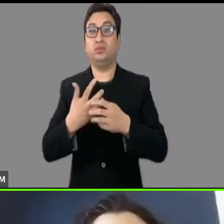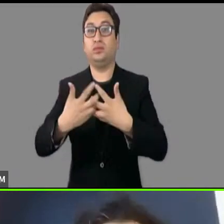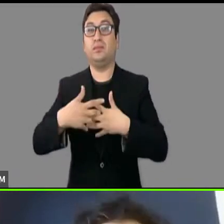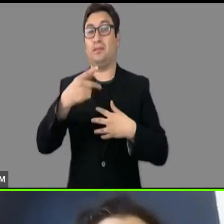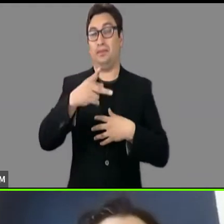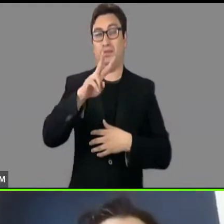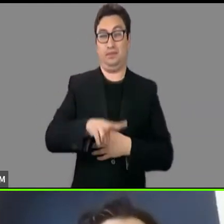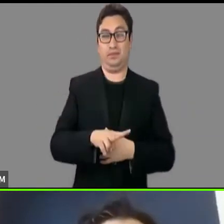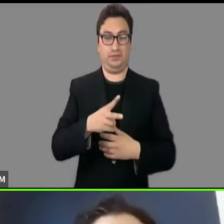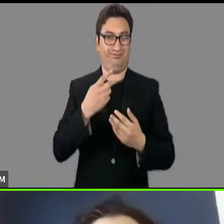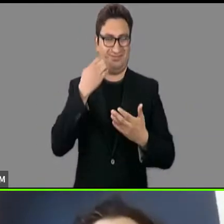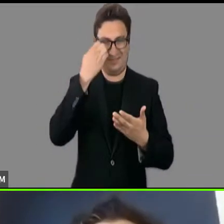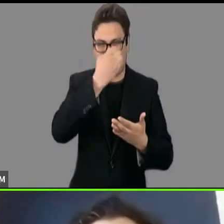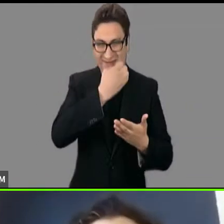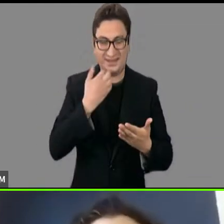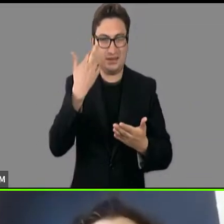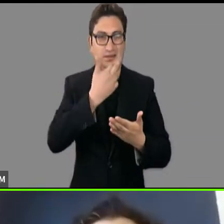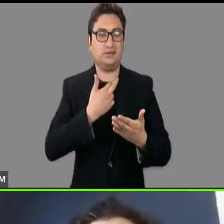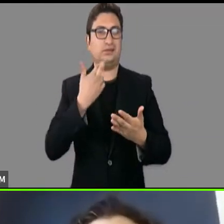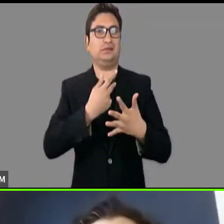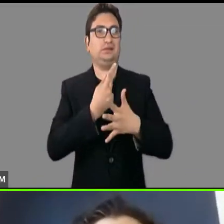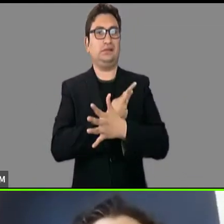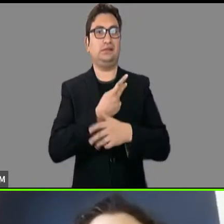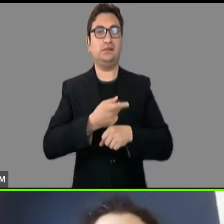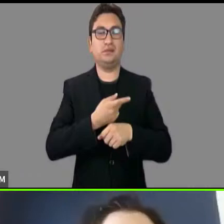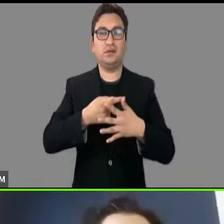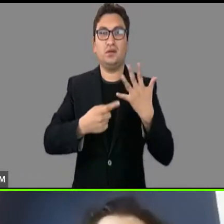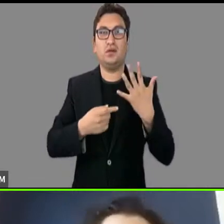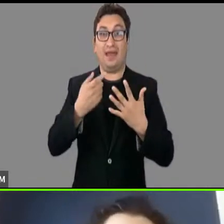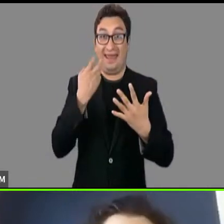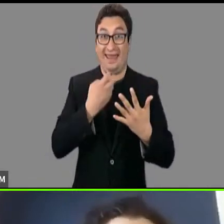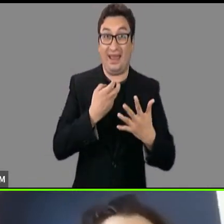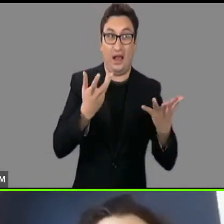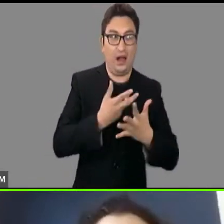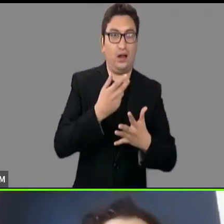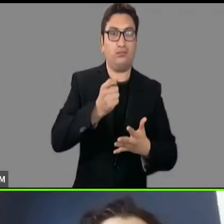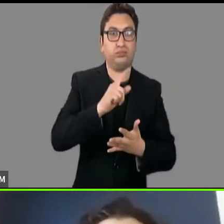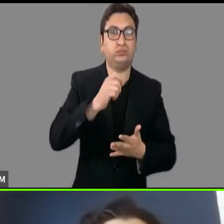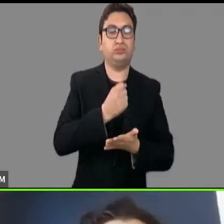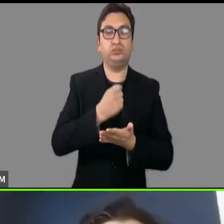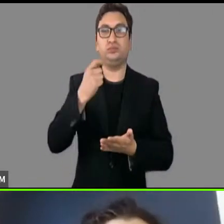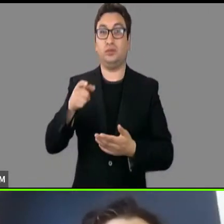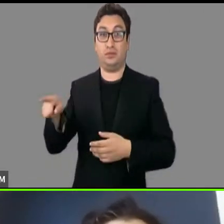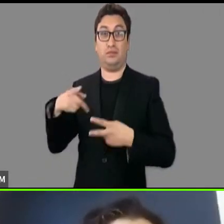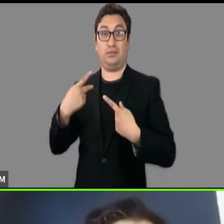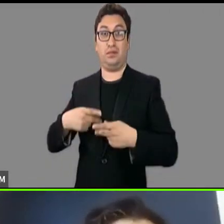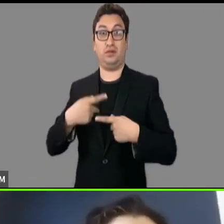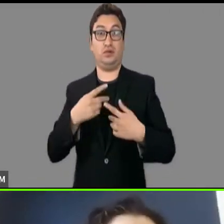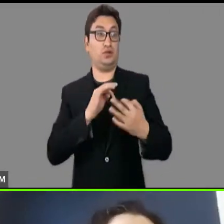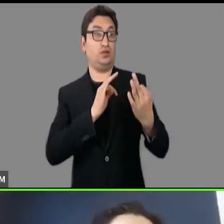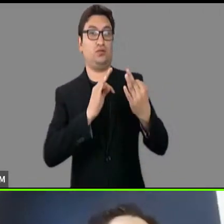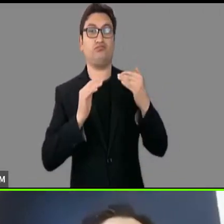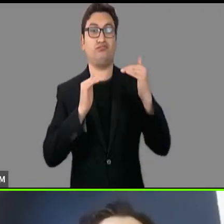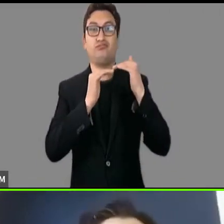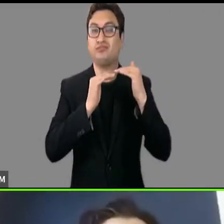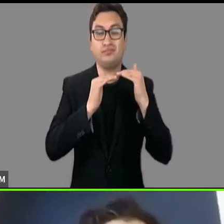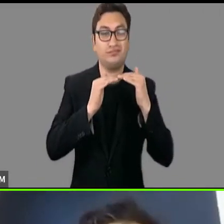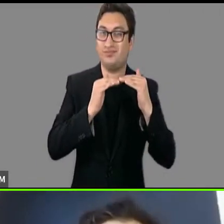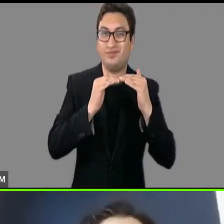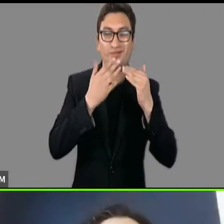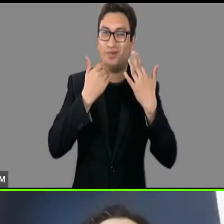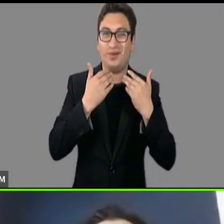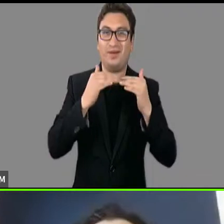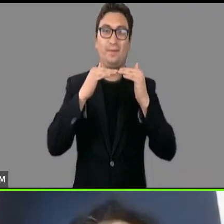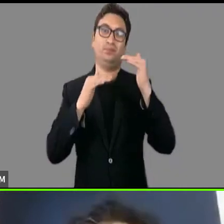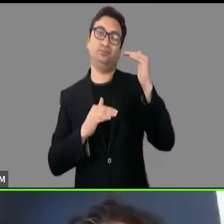el impacto que tiene la realización de estos peritajes, no es que la persona se enfrente en igualdad de circunstancias ante la ley, es que se le vuelve a